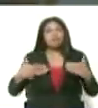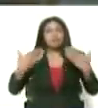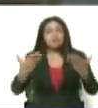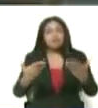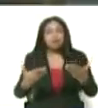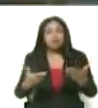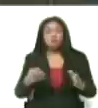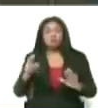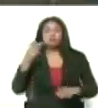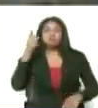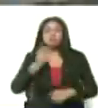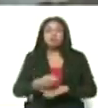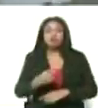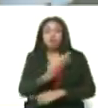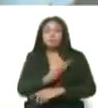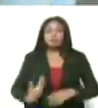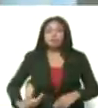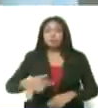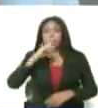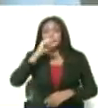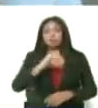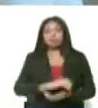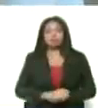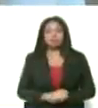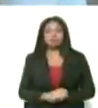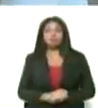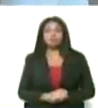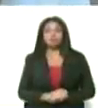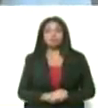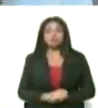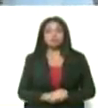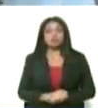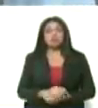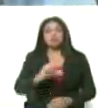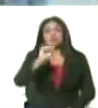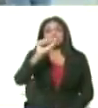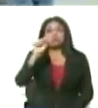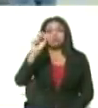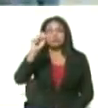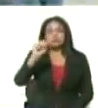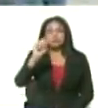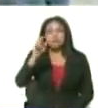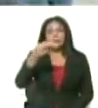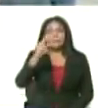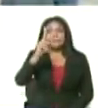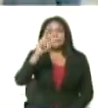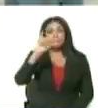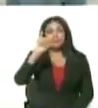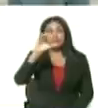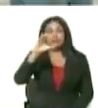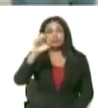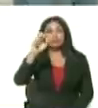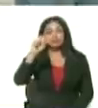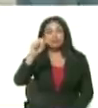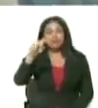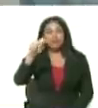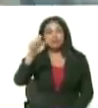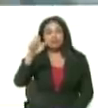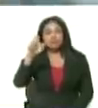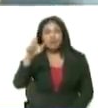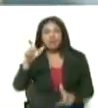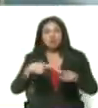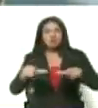presidente de la República a San Vicente y las Granadinas. Allí está el hermano primer ministro Ralph